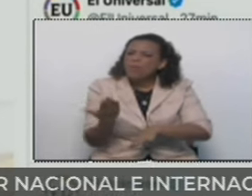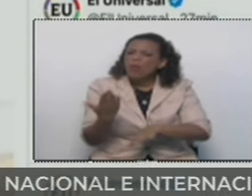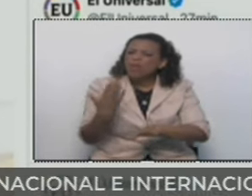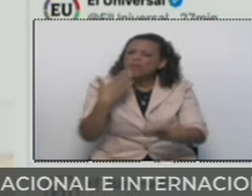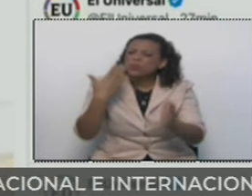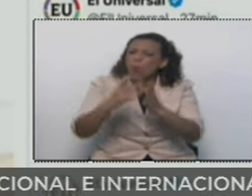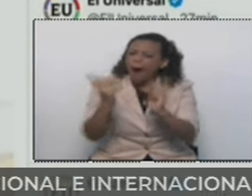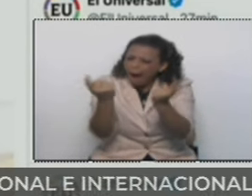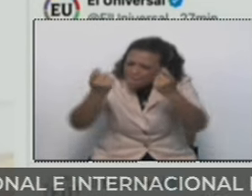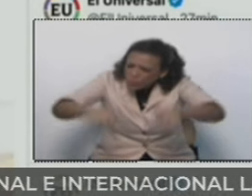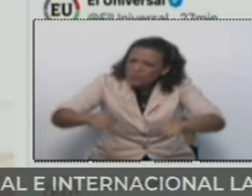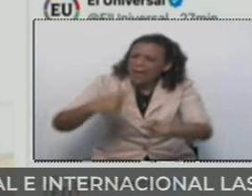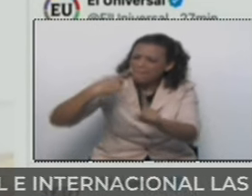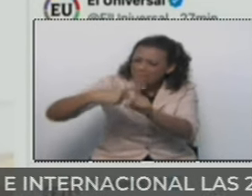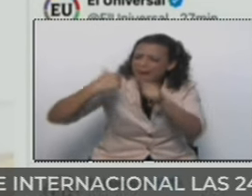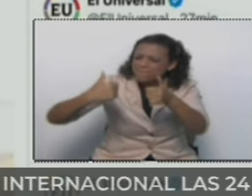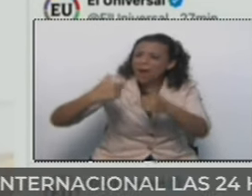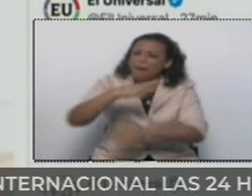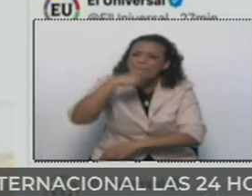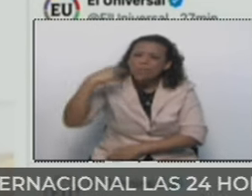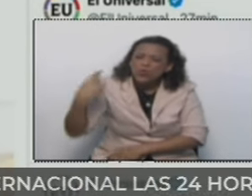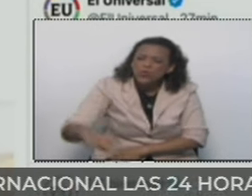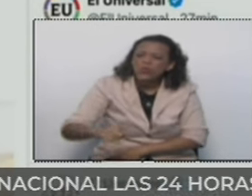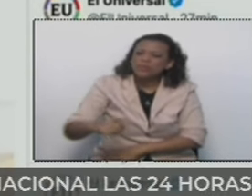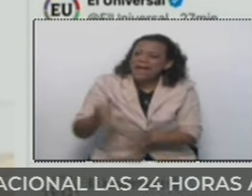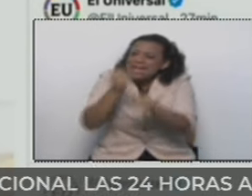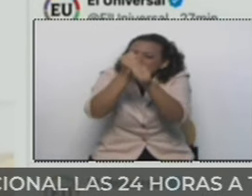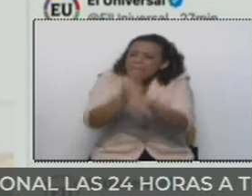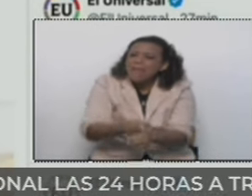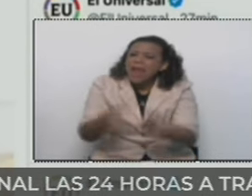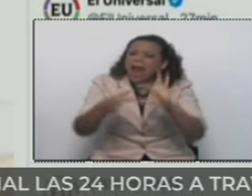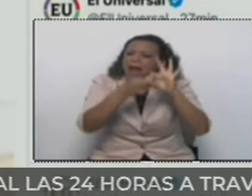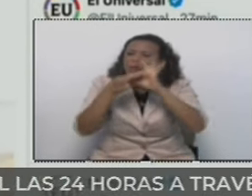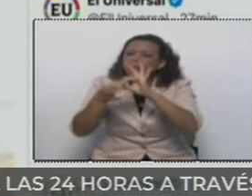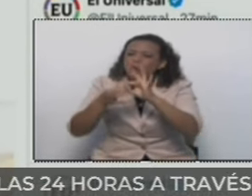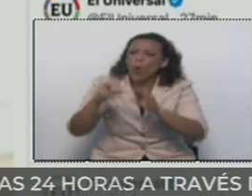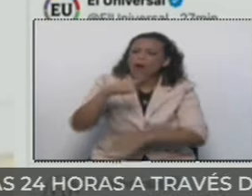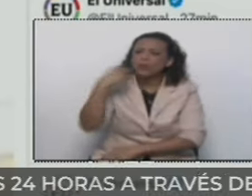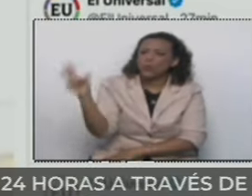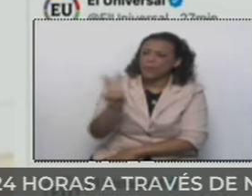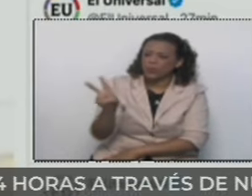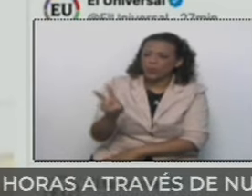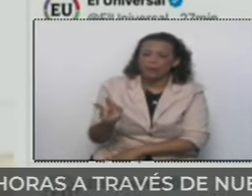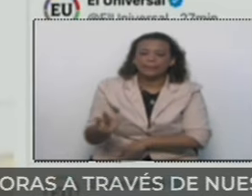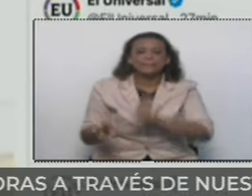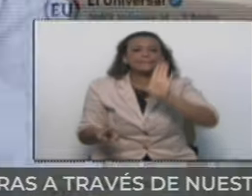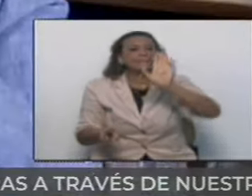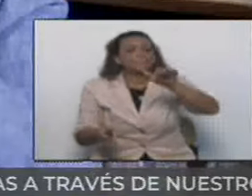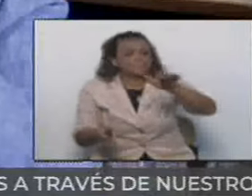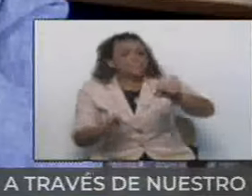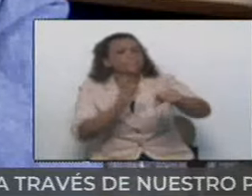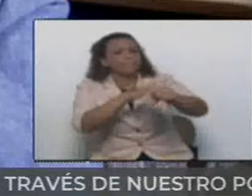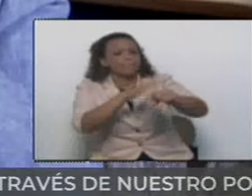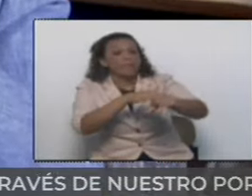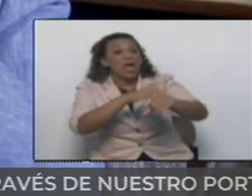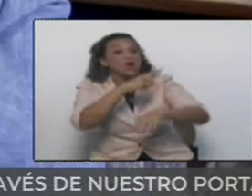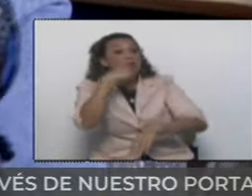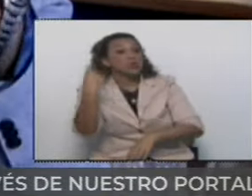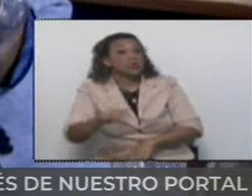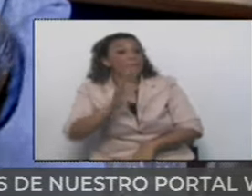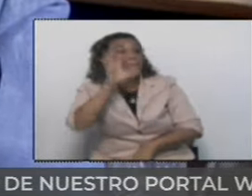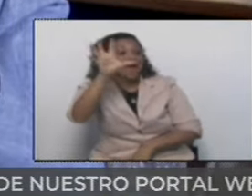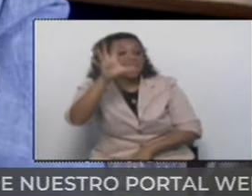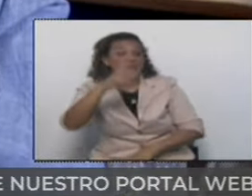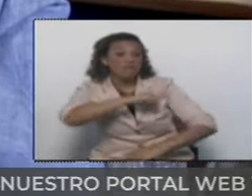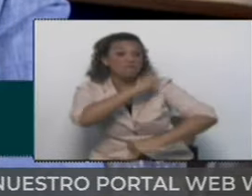por Rusia y qué se espera de esta alianza? Rusia es una de las nuevas superpotencias. Ha